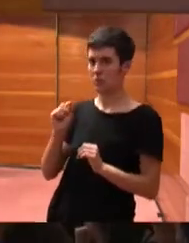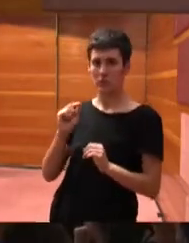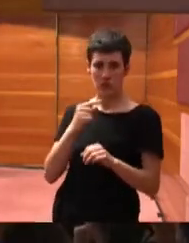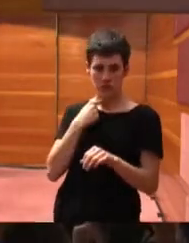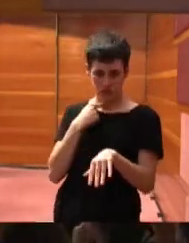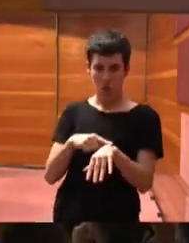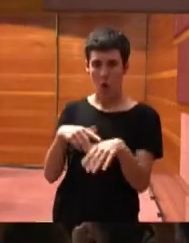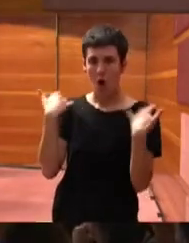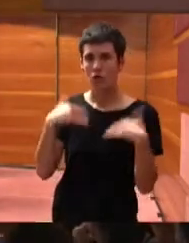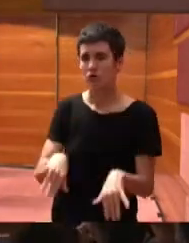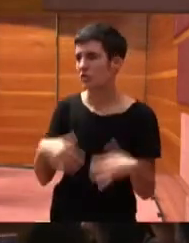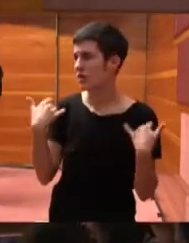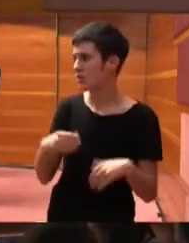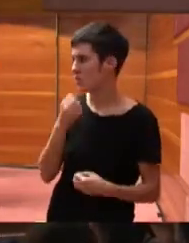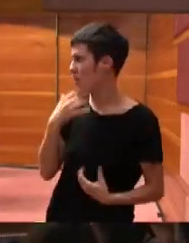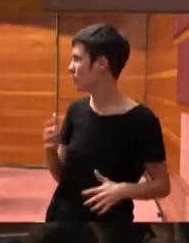bueno.